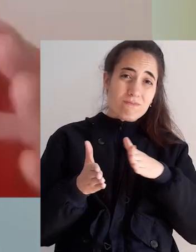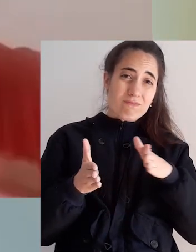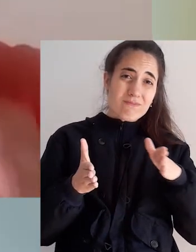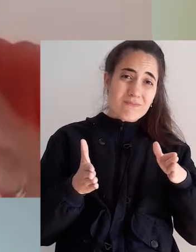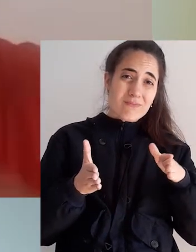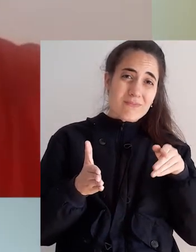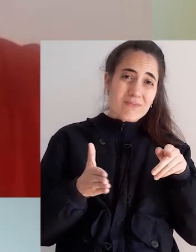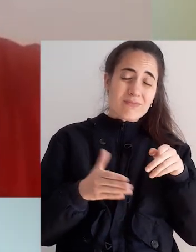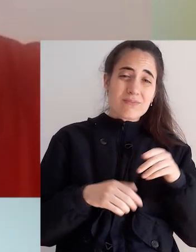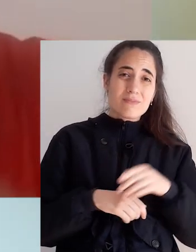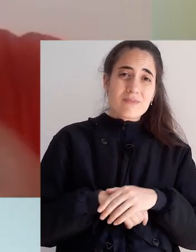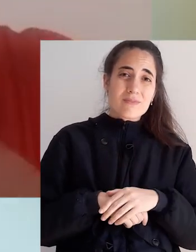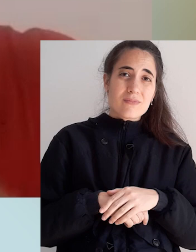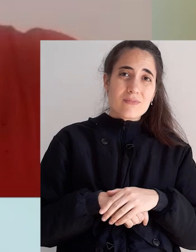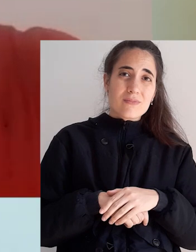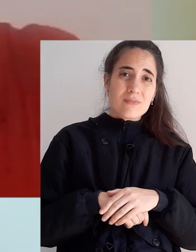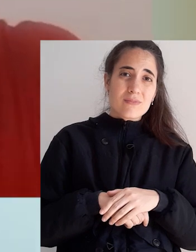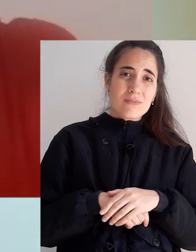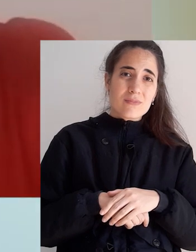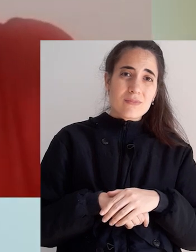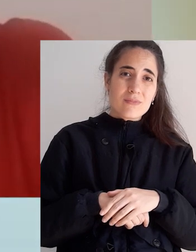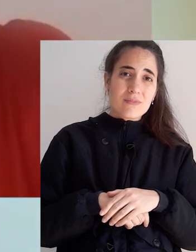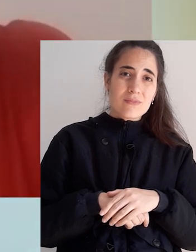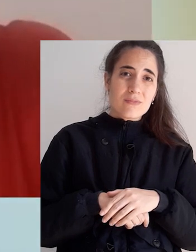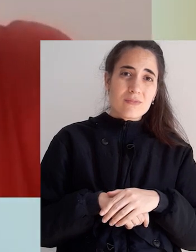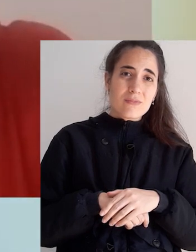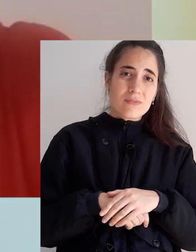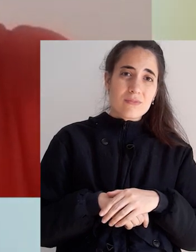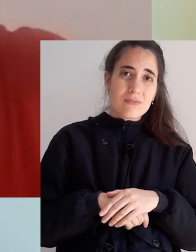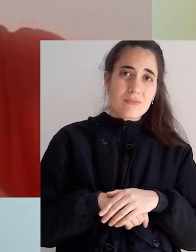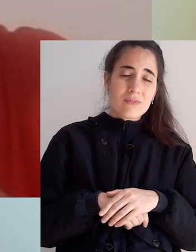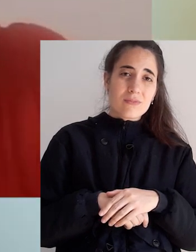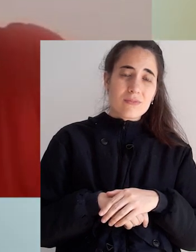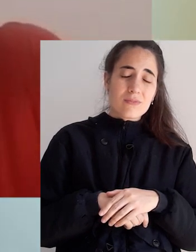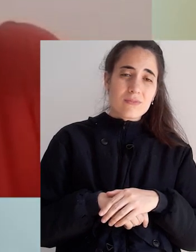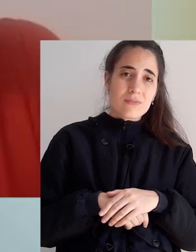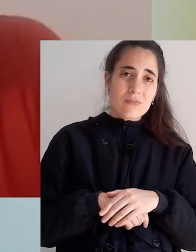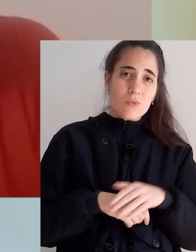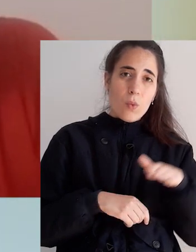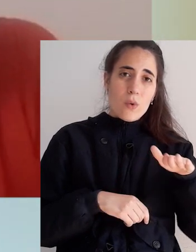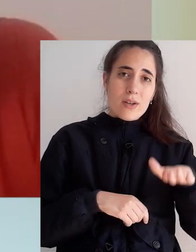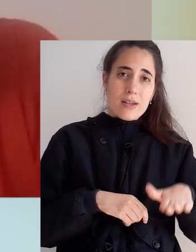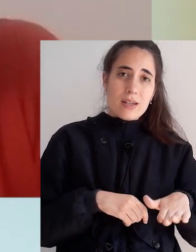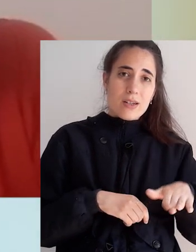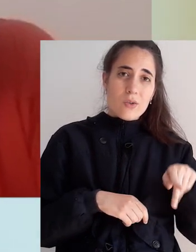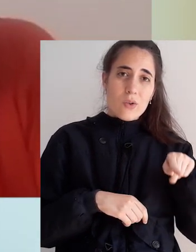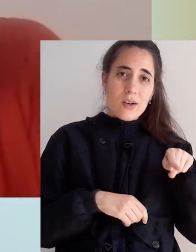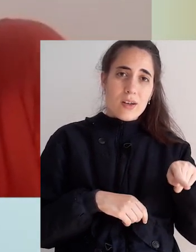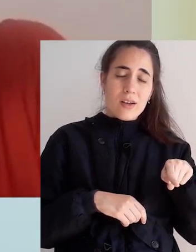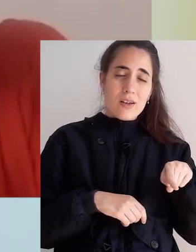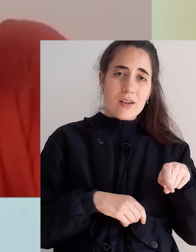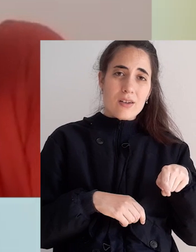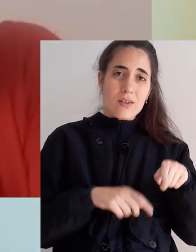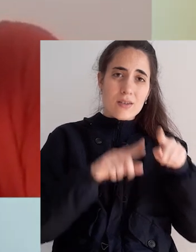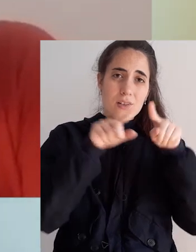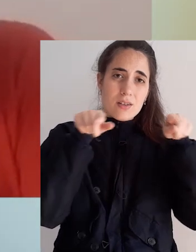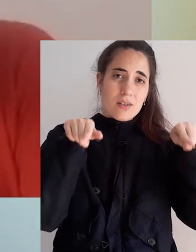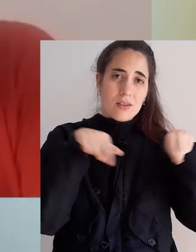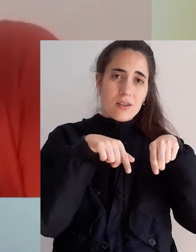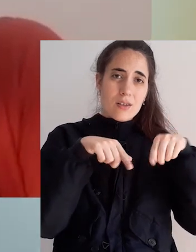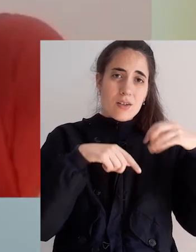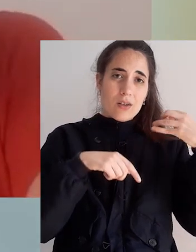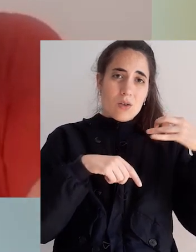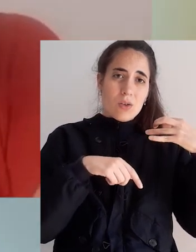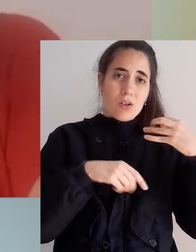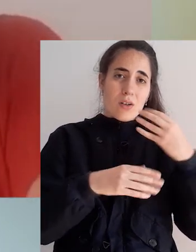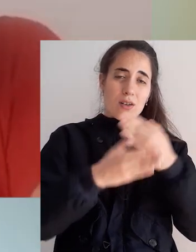es hacer hincapié en la actividad privada, para que la actividad privada se vea